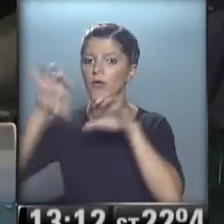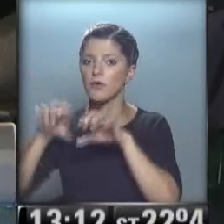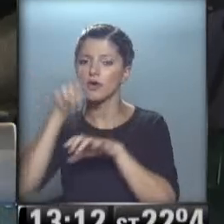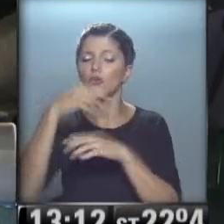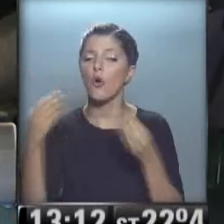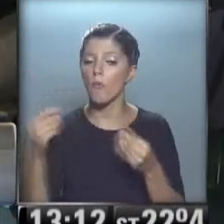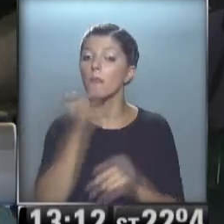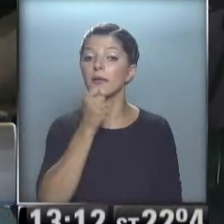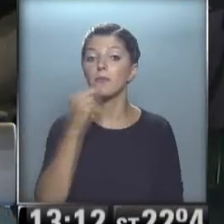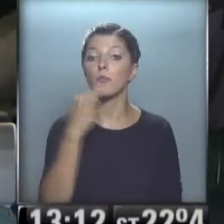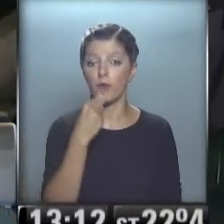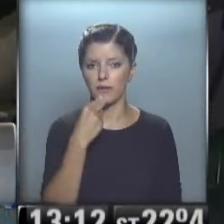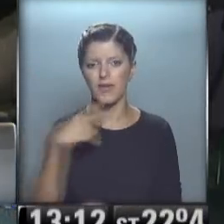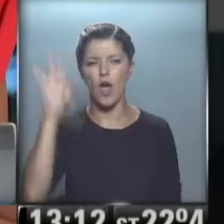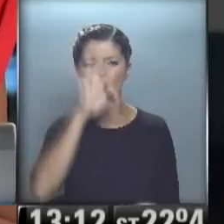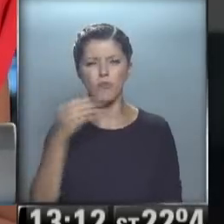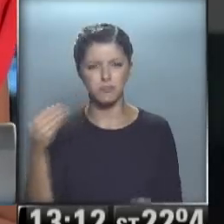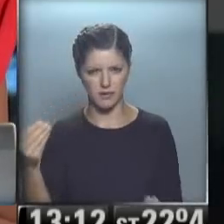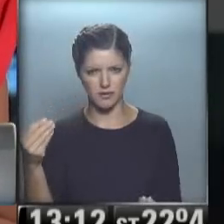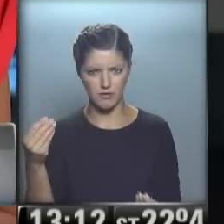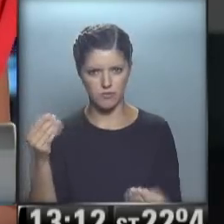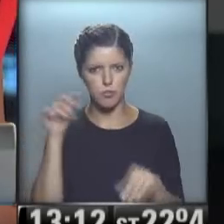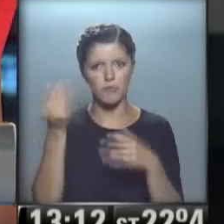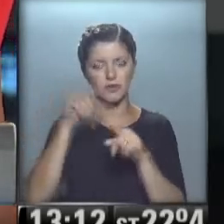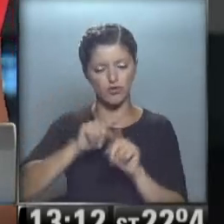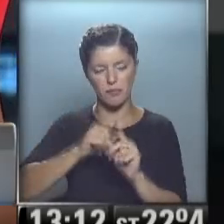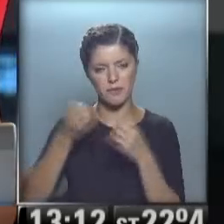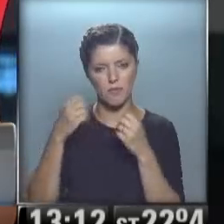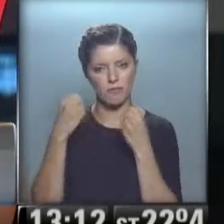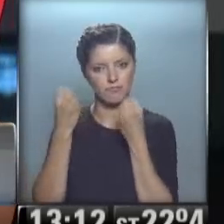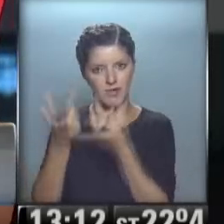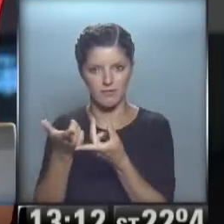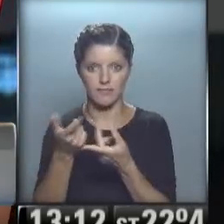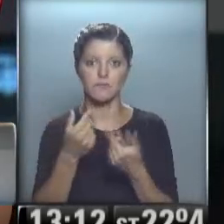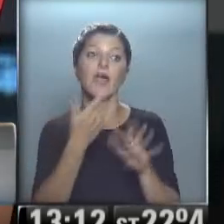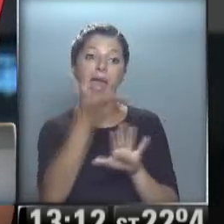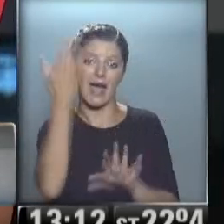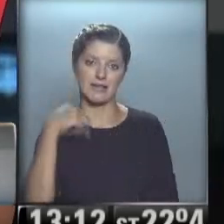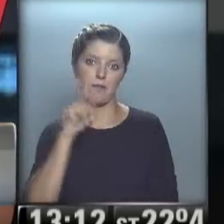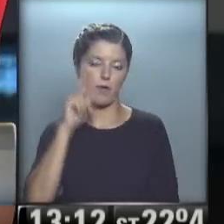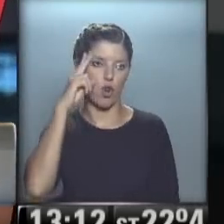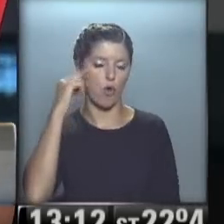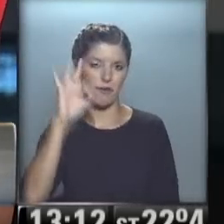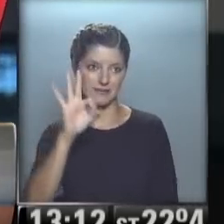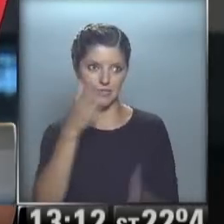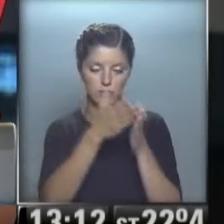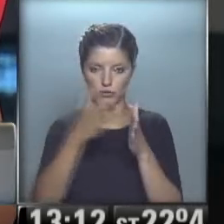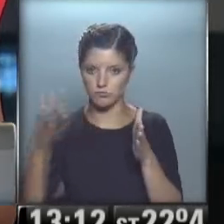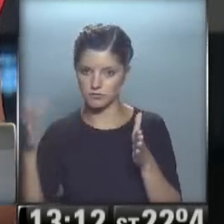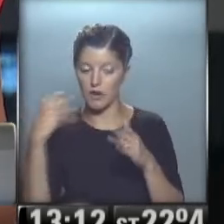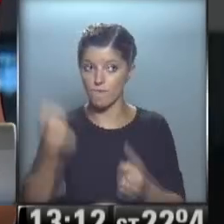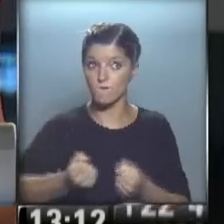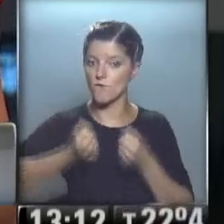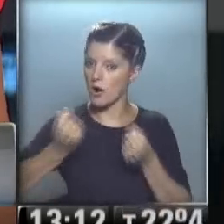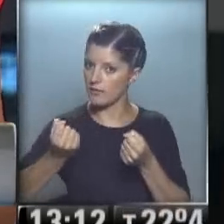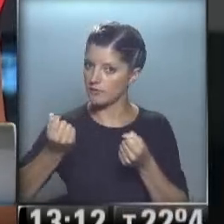caso de Bolivia, o es que la entregan de adentro, dice. Bueno, Alberto, era la potencia del siglo XIX, esto pasó en el siglo XIX, y lo que